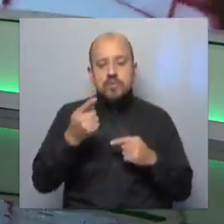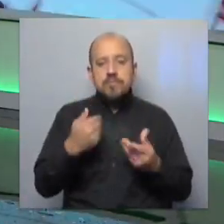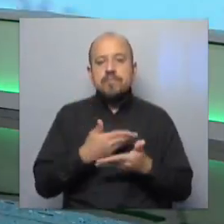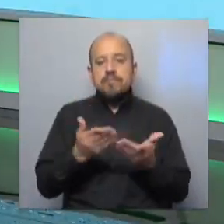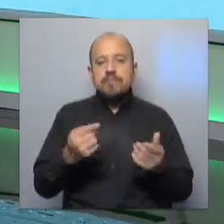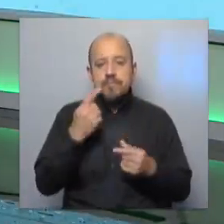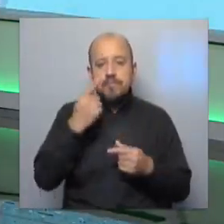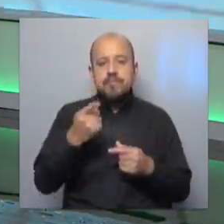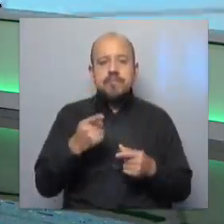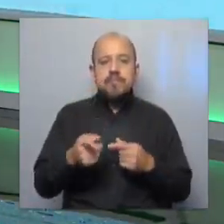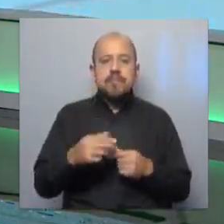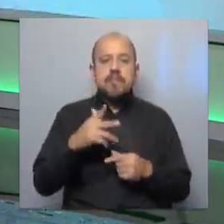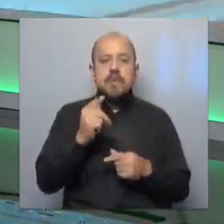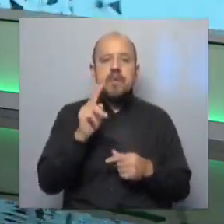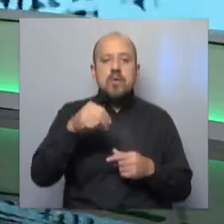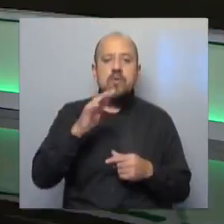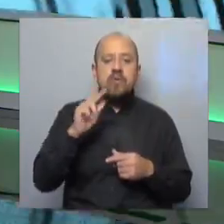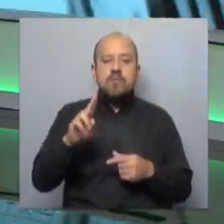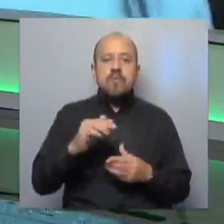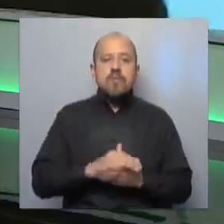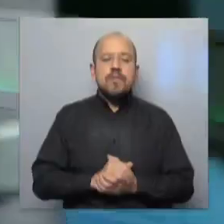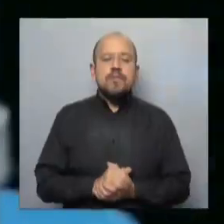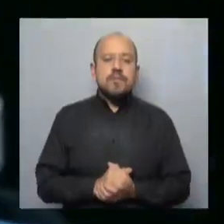parte del trabajo de kung-fu bombilla